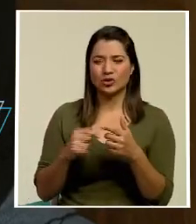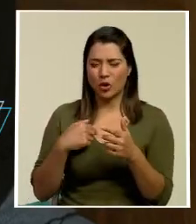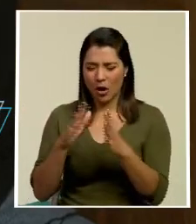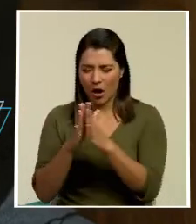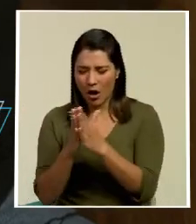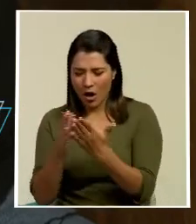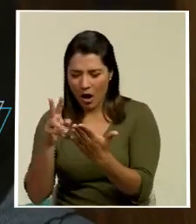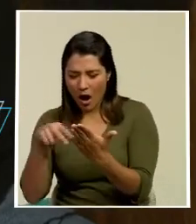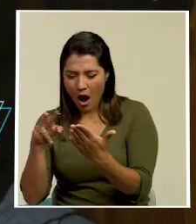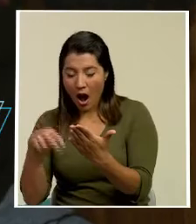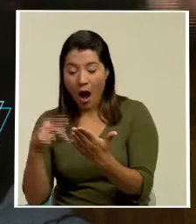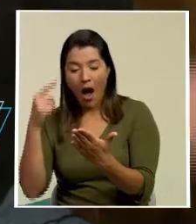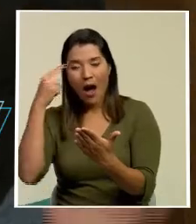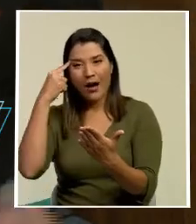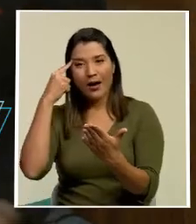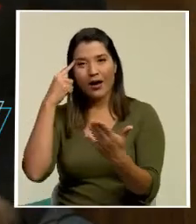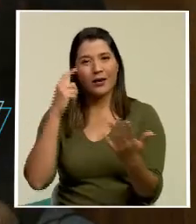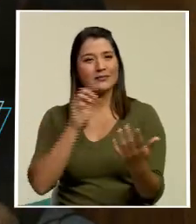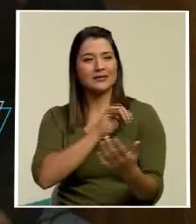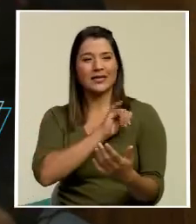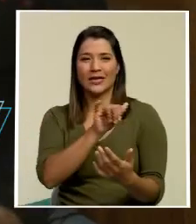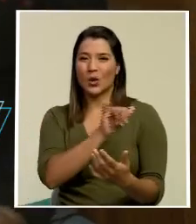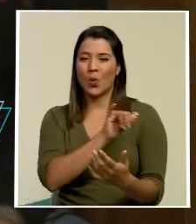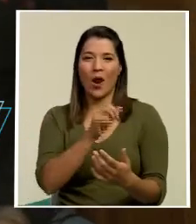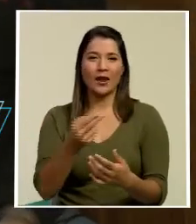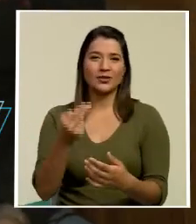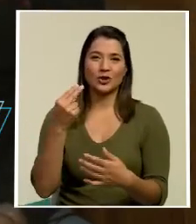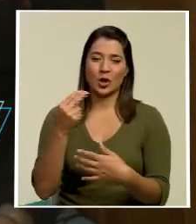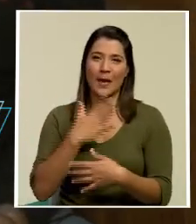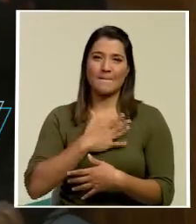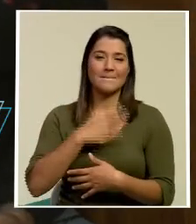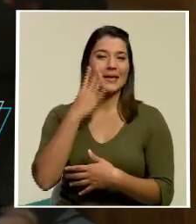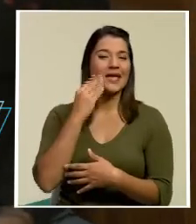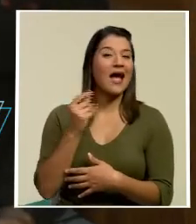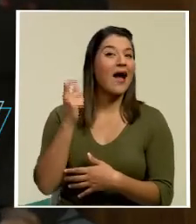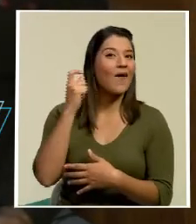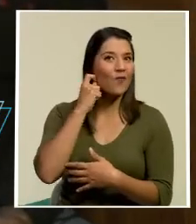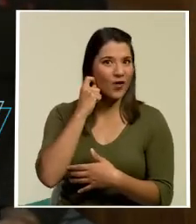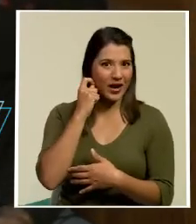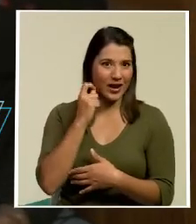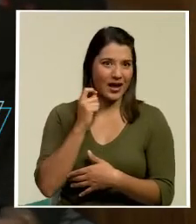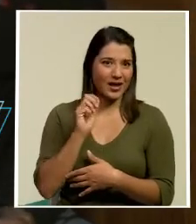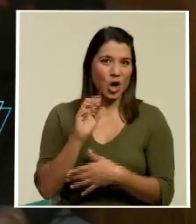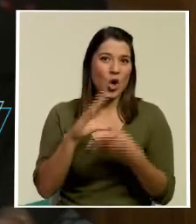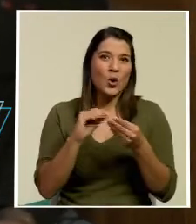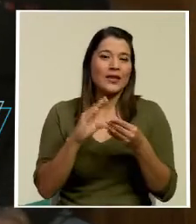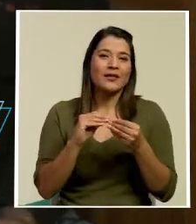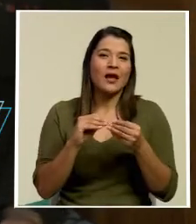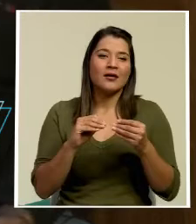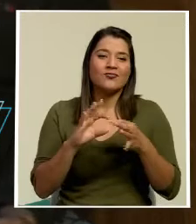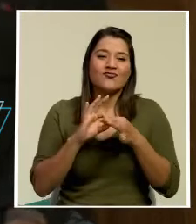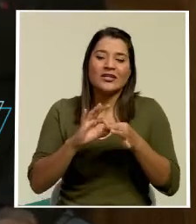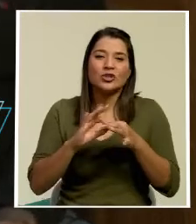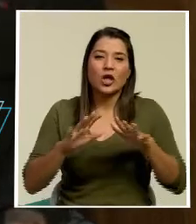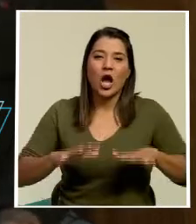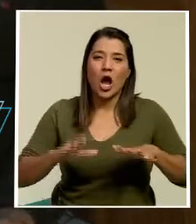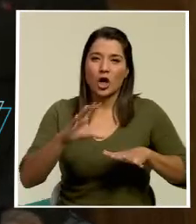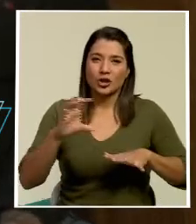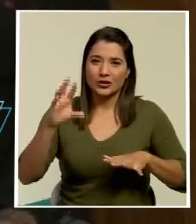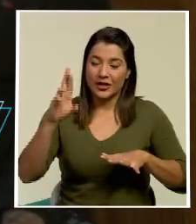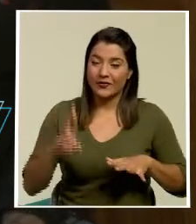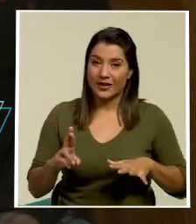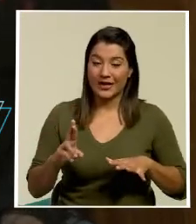había transmitido sin saberlo, y que después yo iba a husmear en ese mundo tan